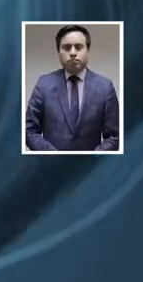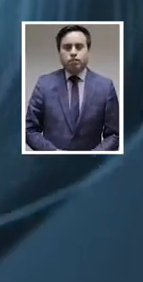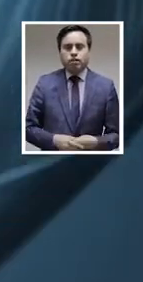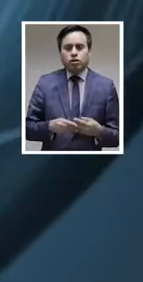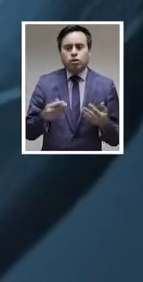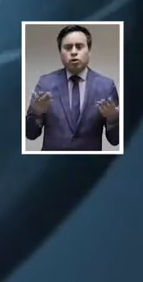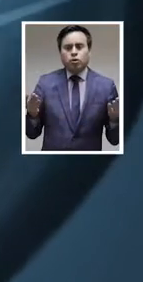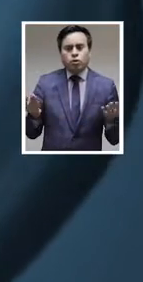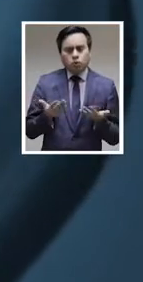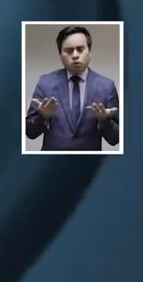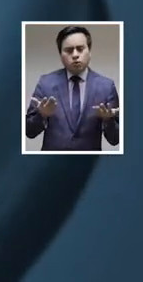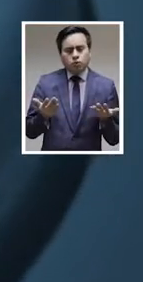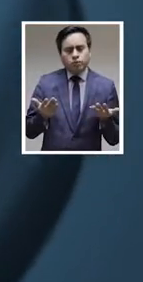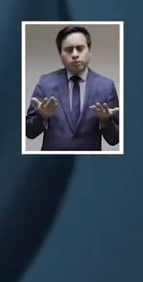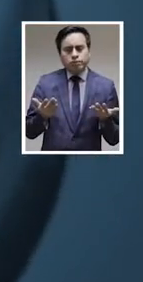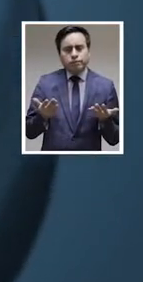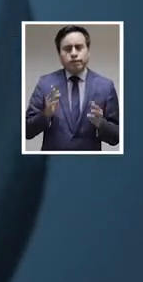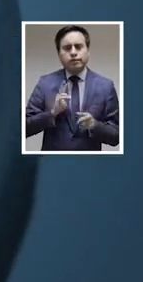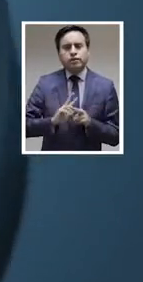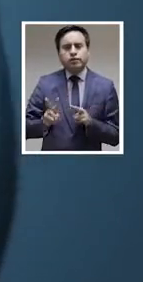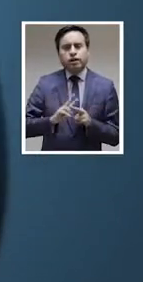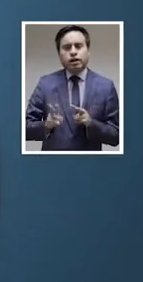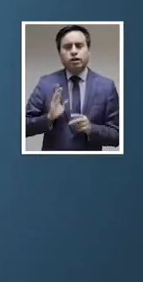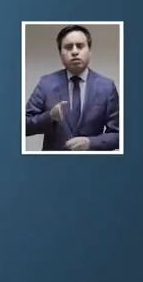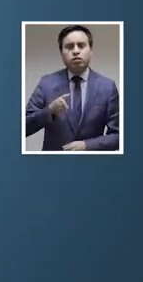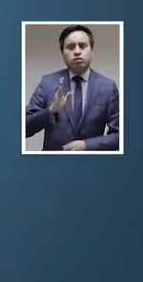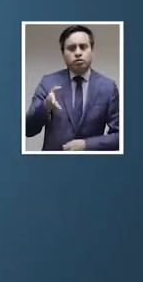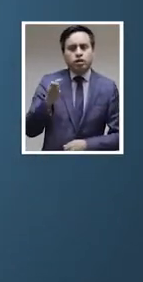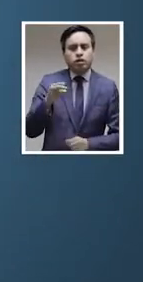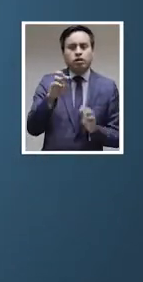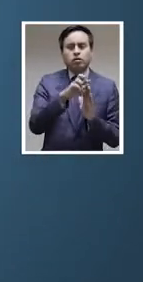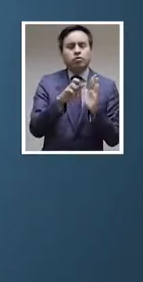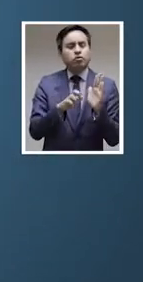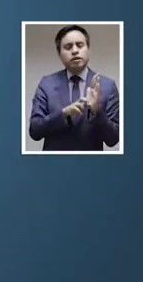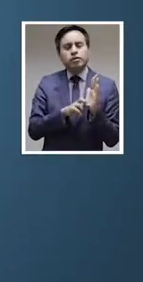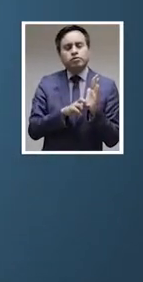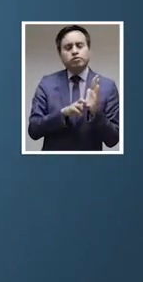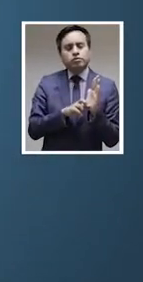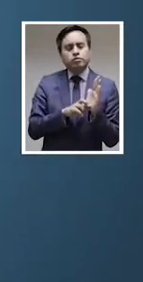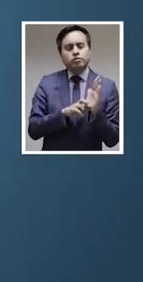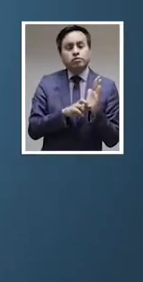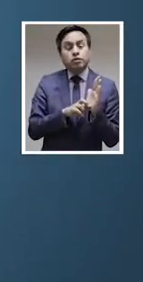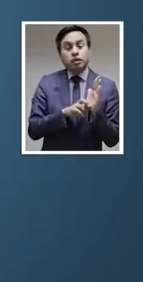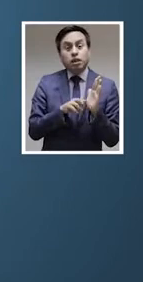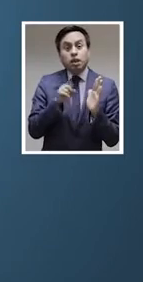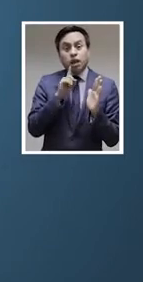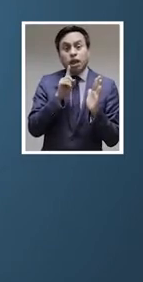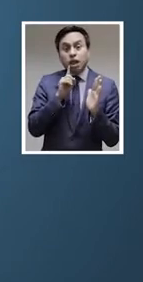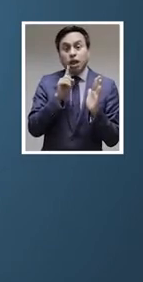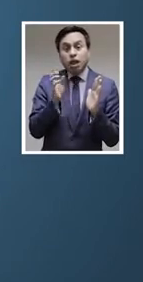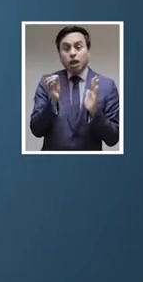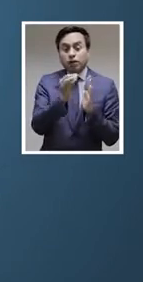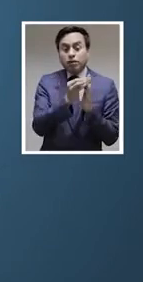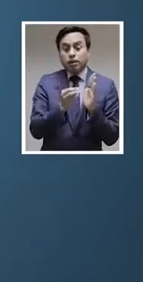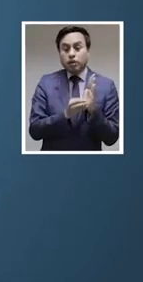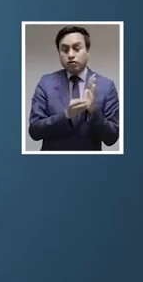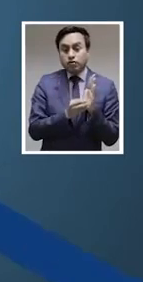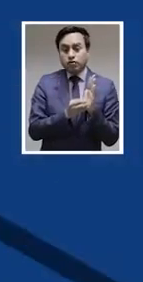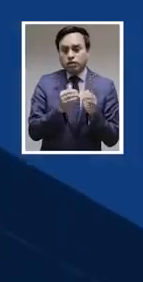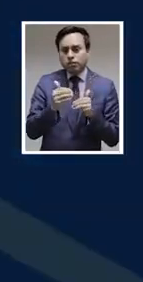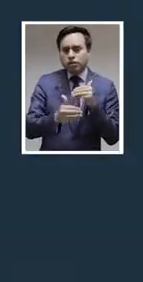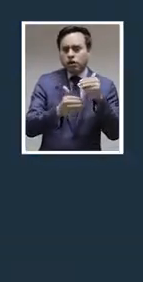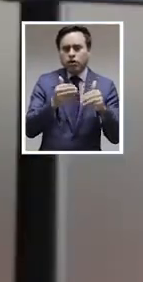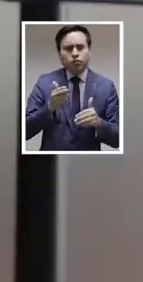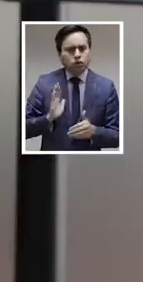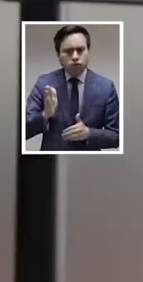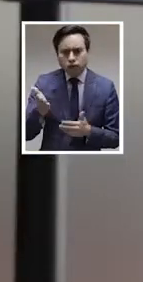¿Cómo se va a continuar con los proyectos que ya estaban establecidos, estaban